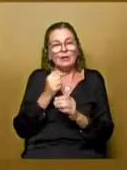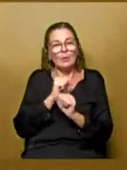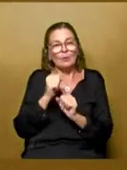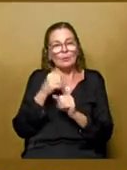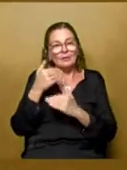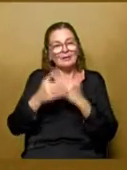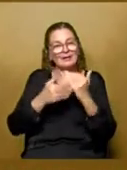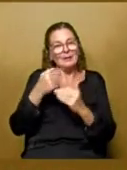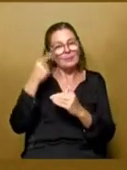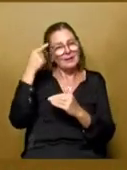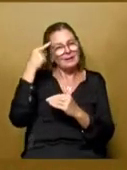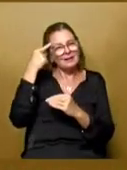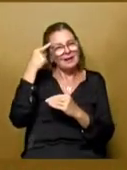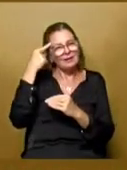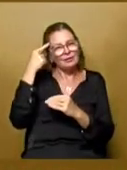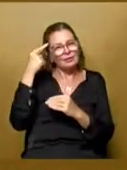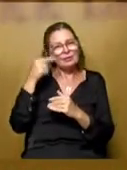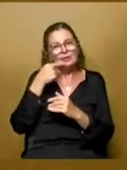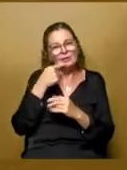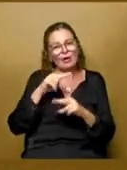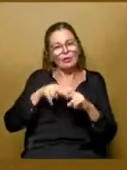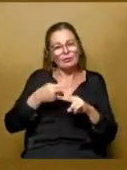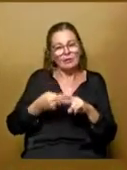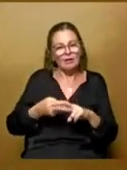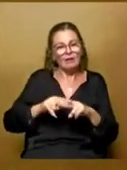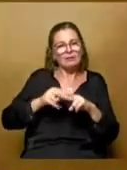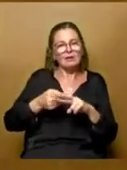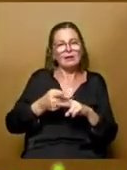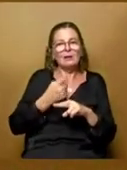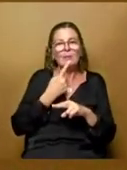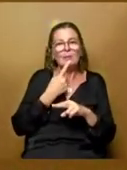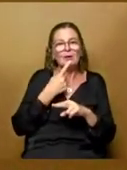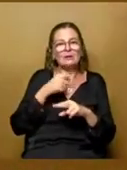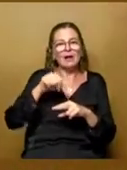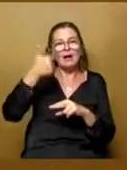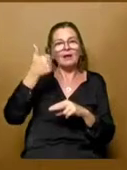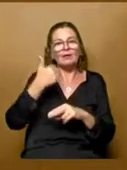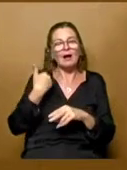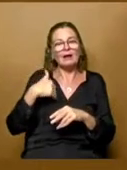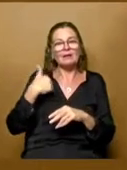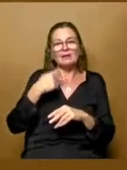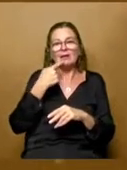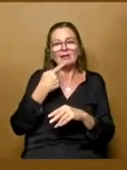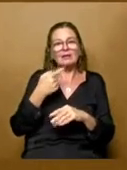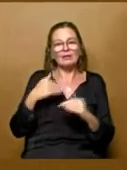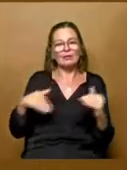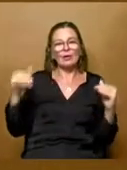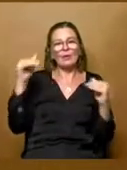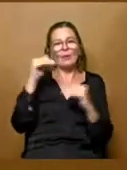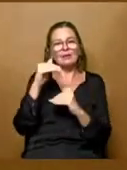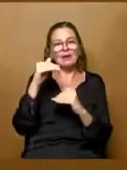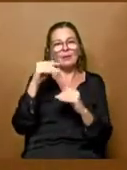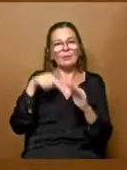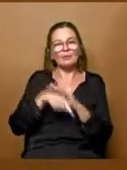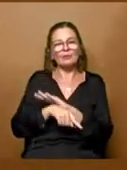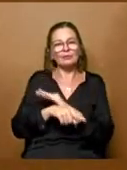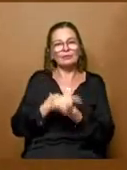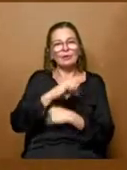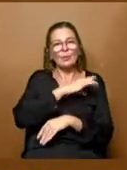seguir cayendo en esta lógica retórica política que, por ejemplo, triunfó en Argentina promoviendo modelos de desigualdad tan profundos como el